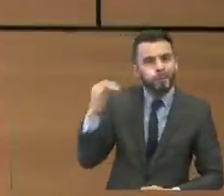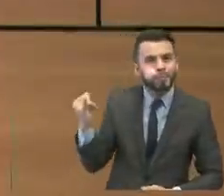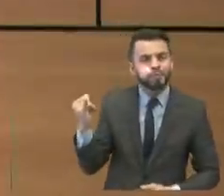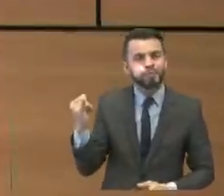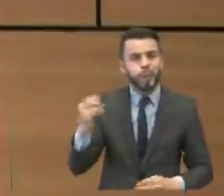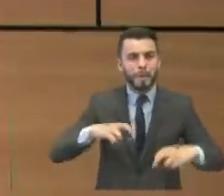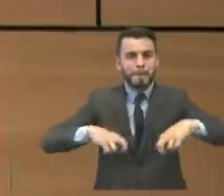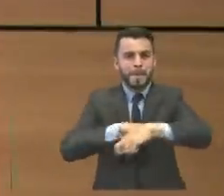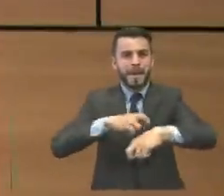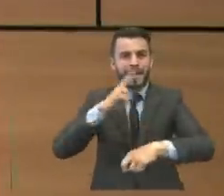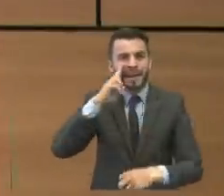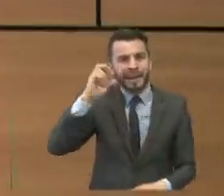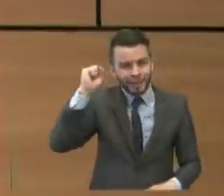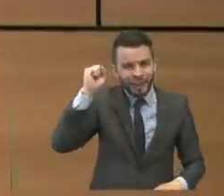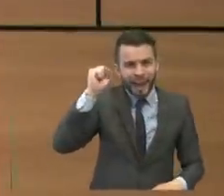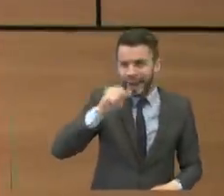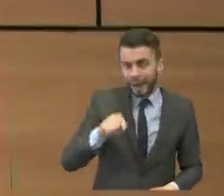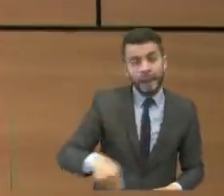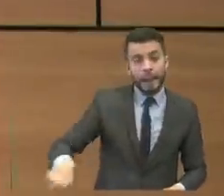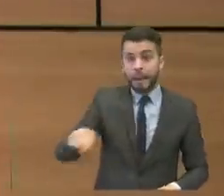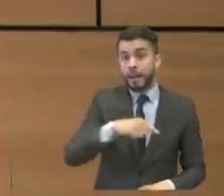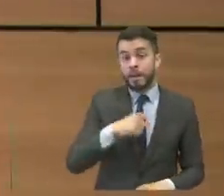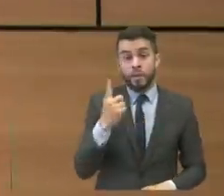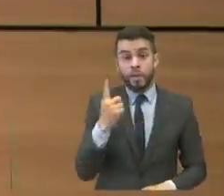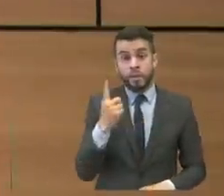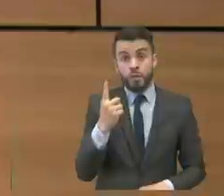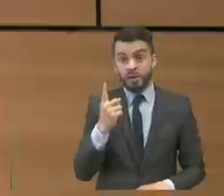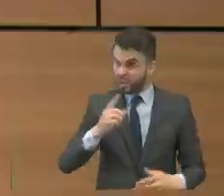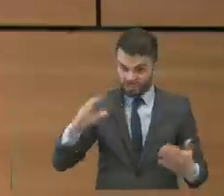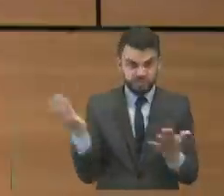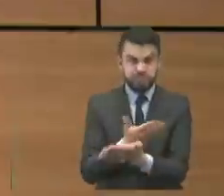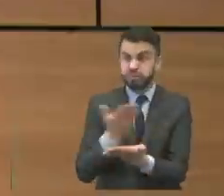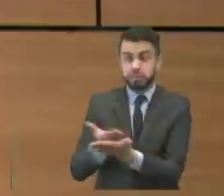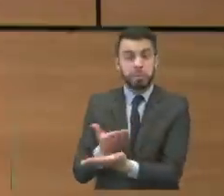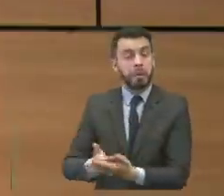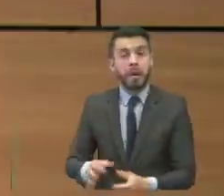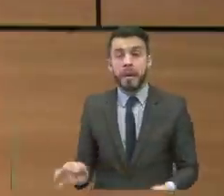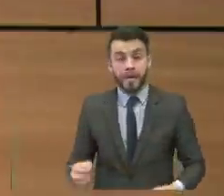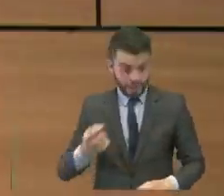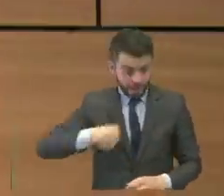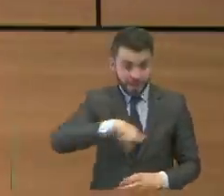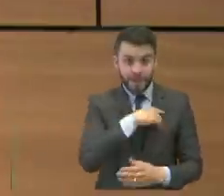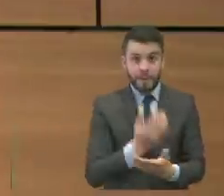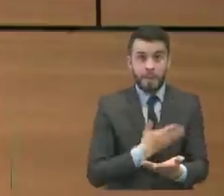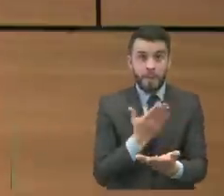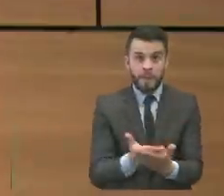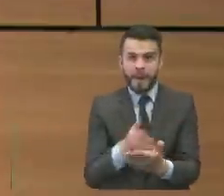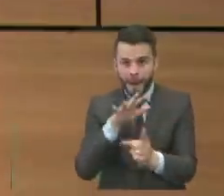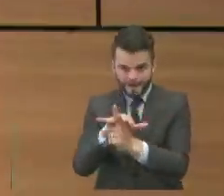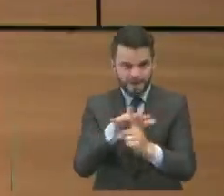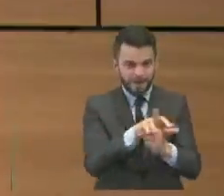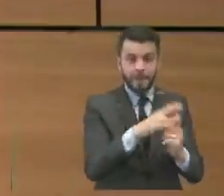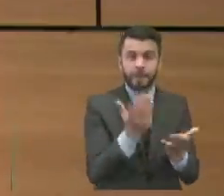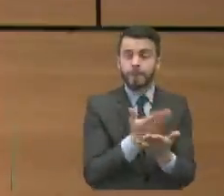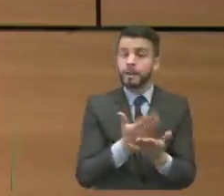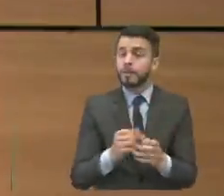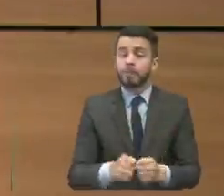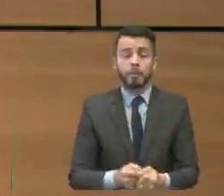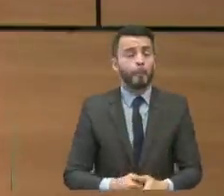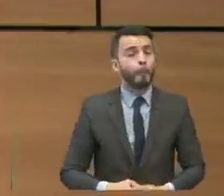para mencionar solo uno, nuestra propuesta no daña un solo bien patrimonial, Ni uno. Lo